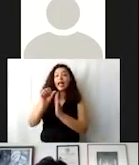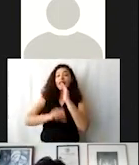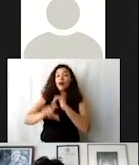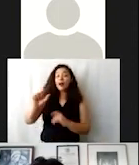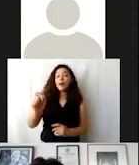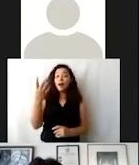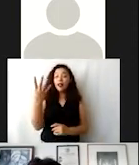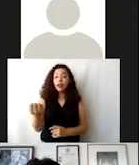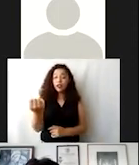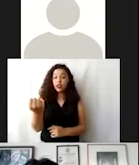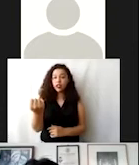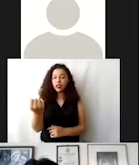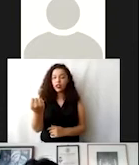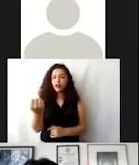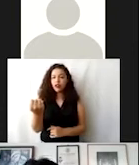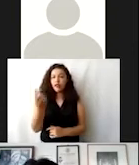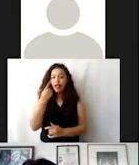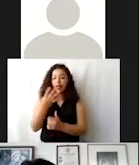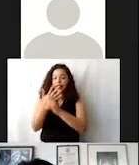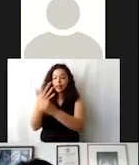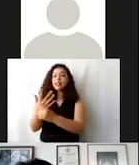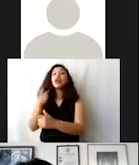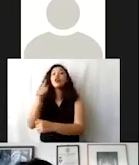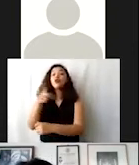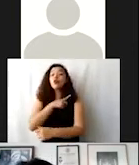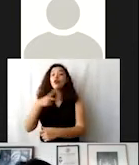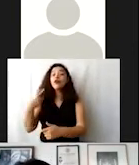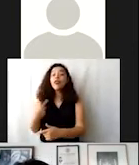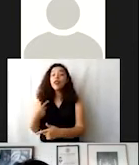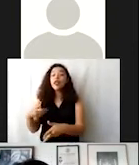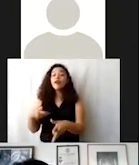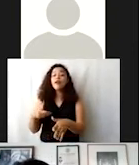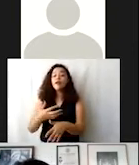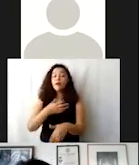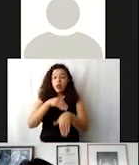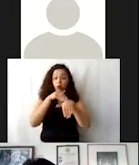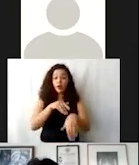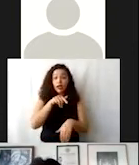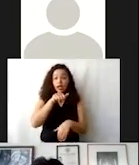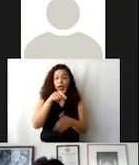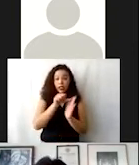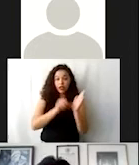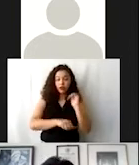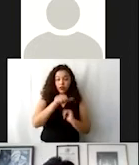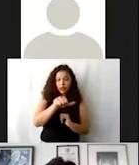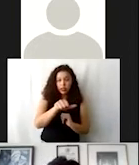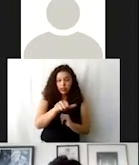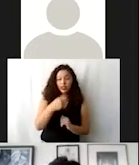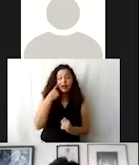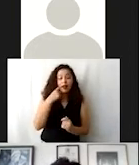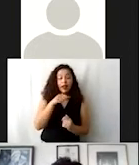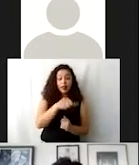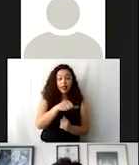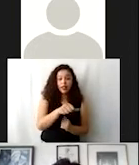del artículo 17. Y el artículo 17 me dice que toda promoción debe ir en el